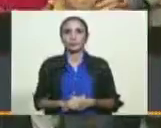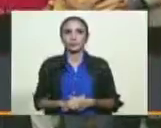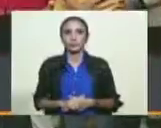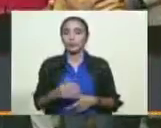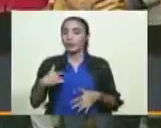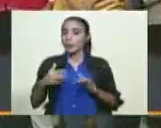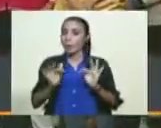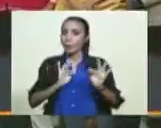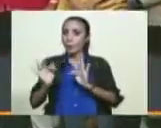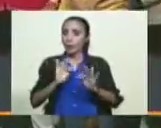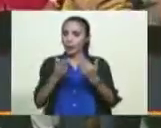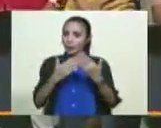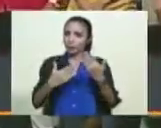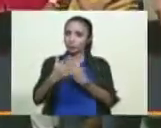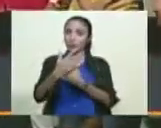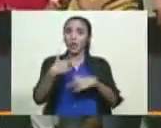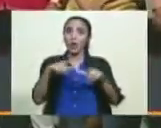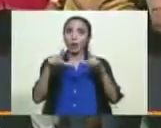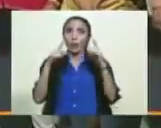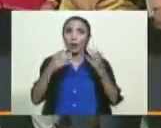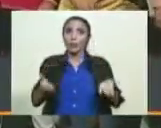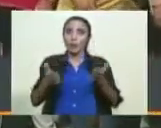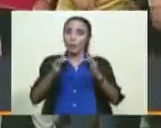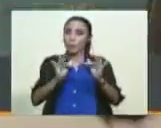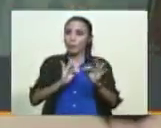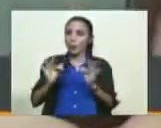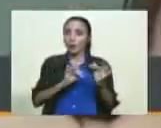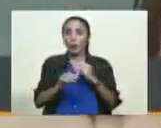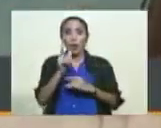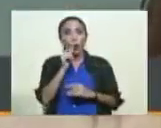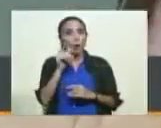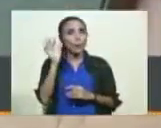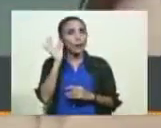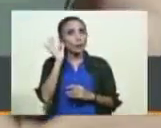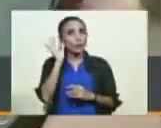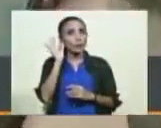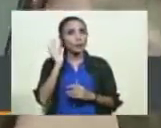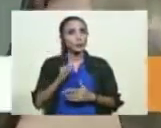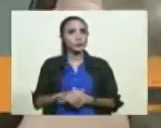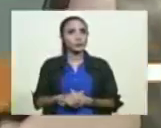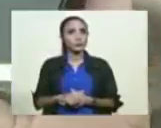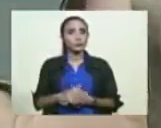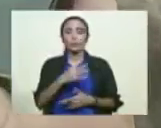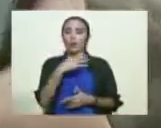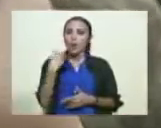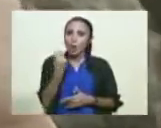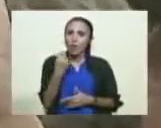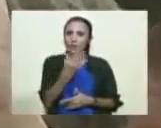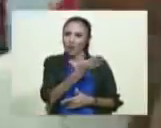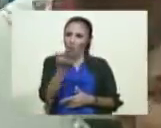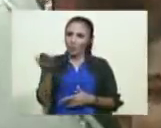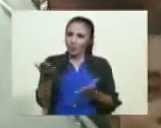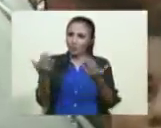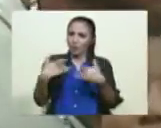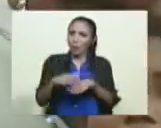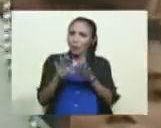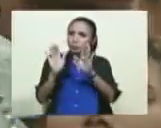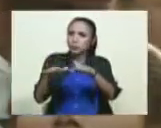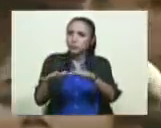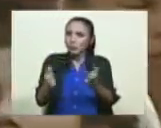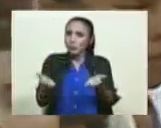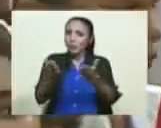ya, guaireños, guaireñas, hombres y mujeres, juventud de La Guaira.